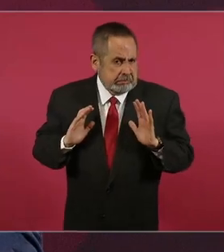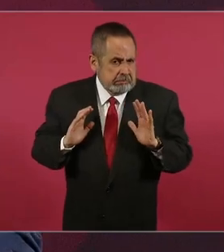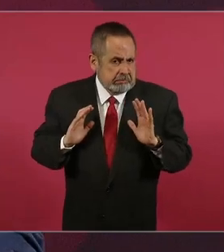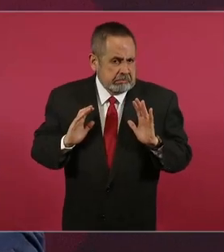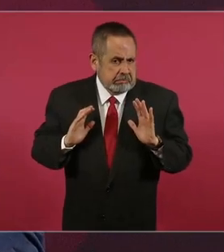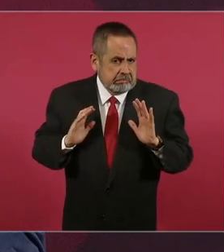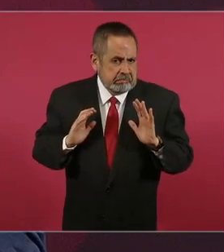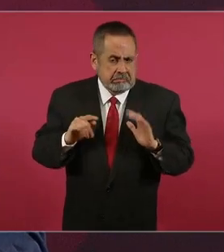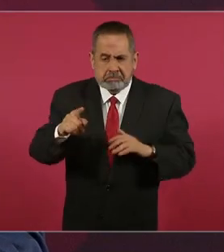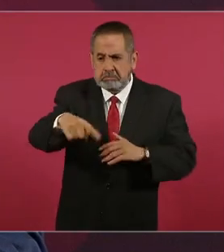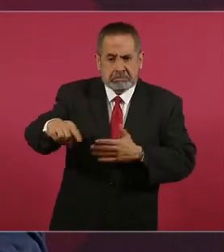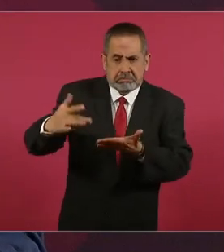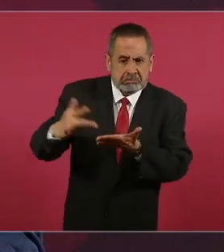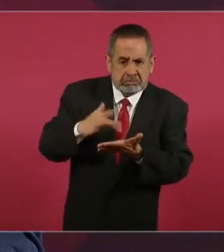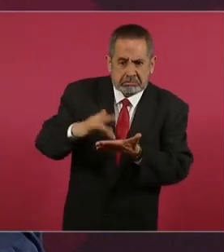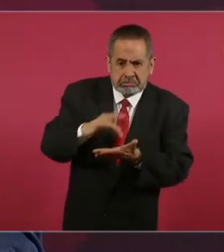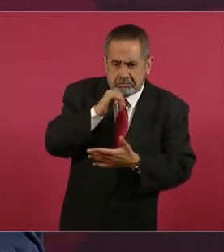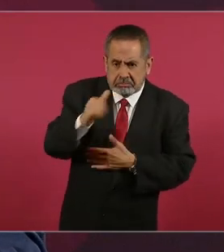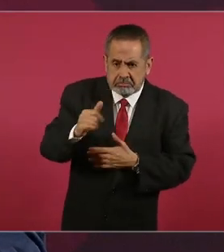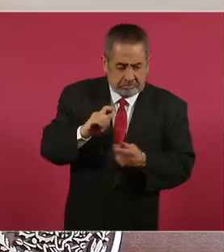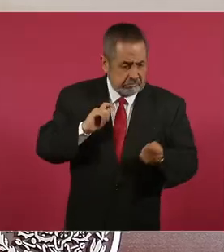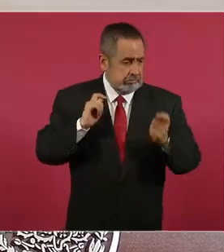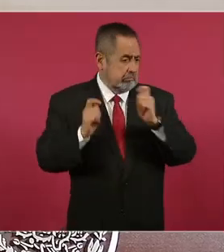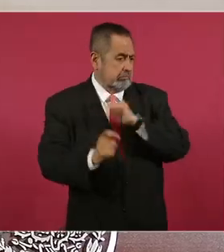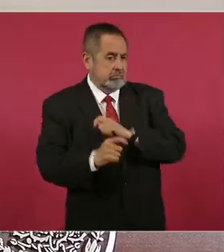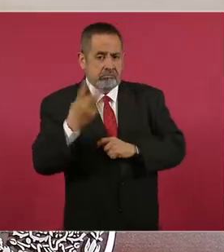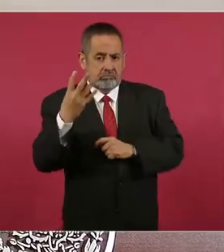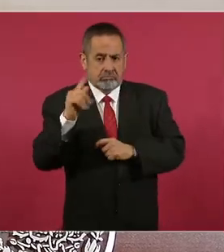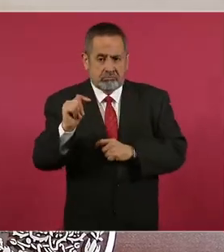de no apoyar la transformación,